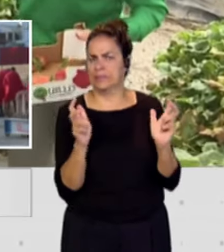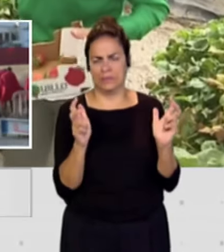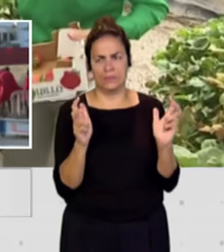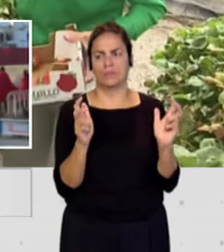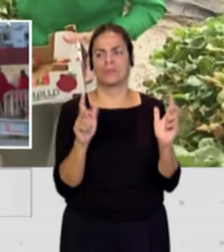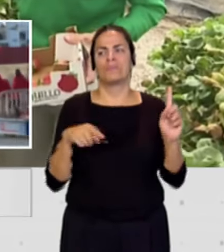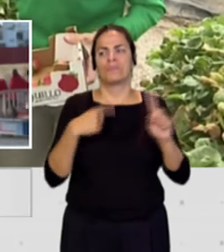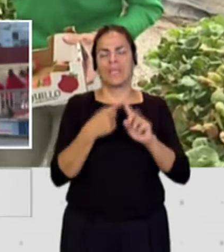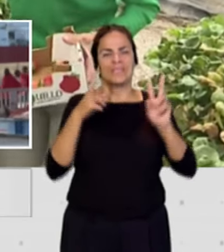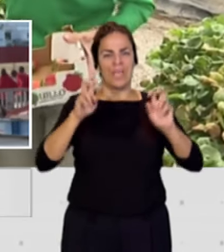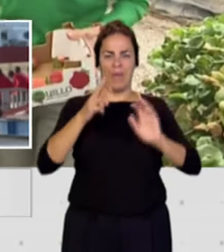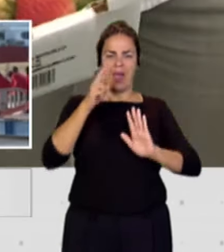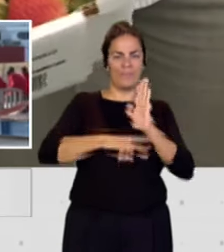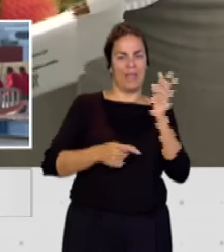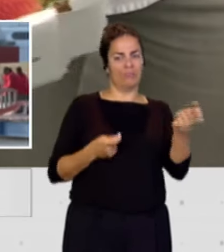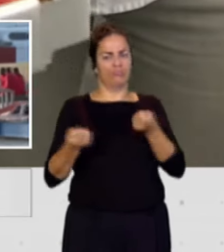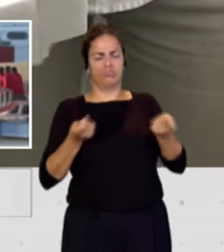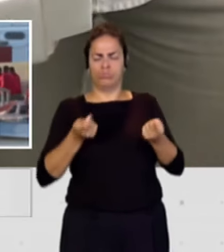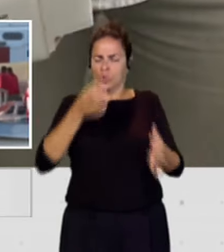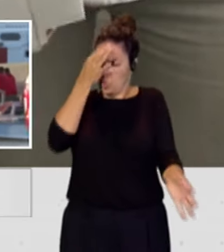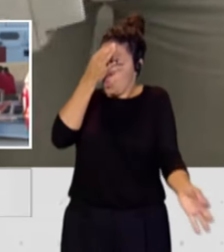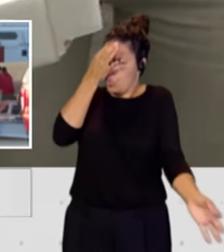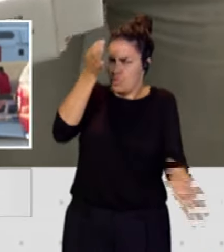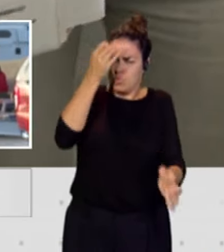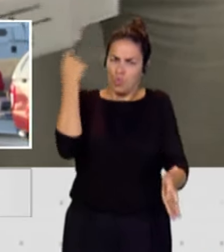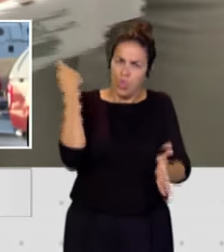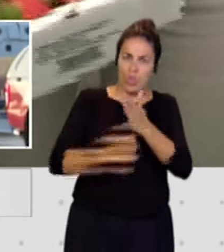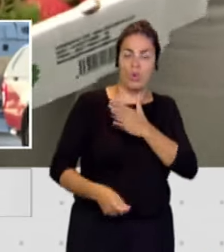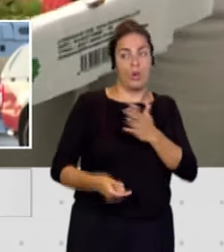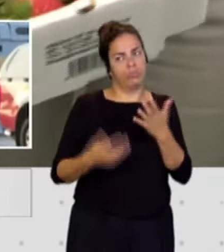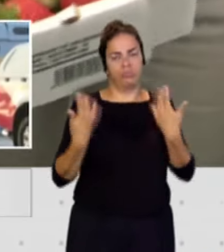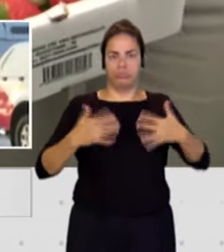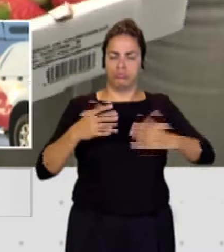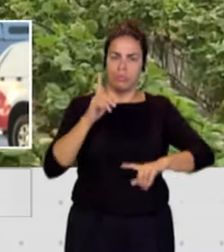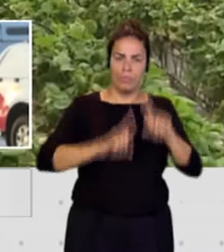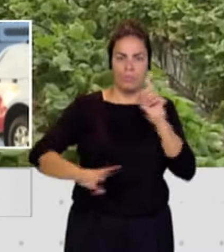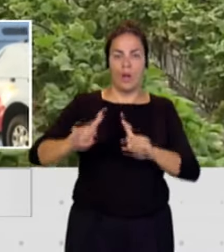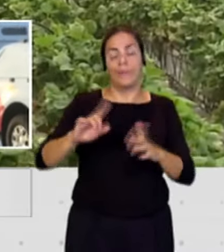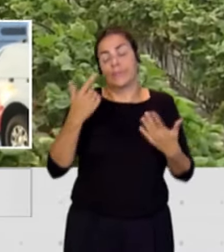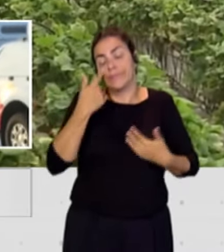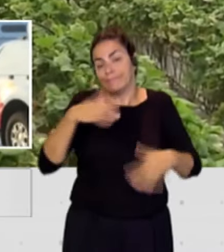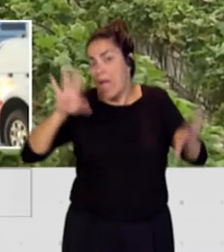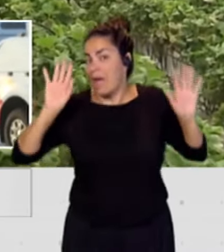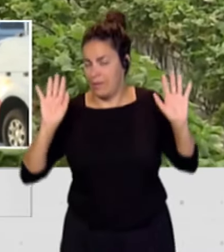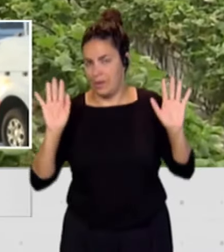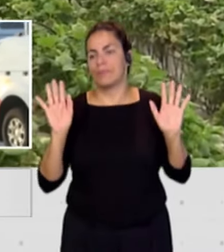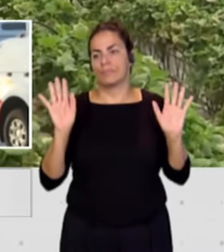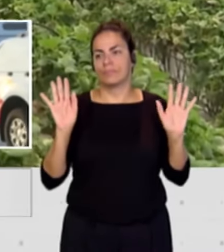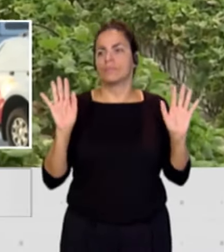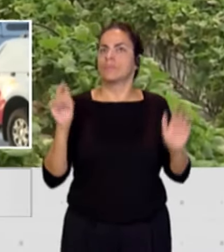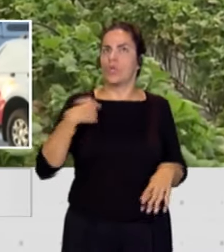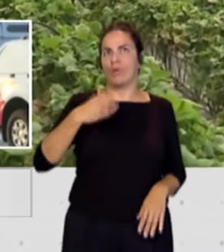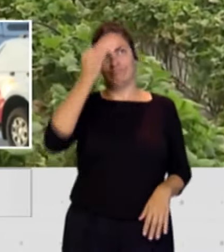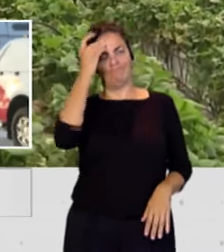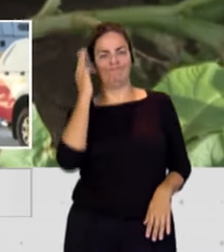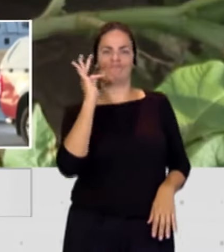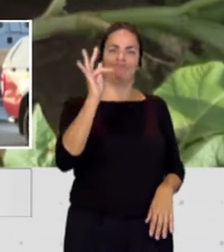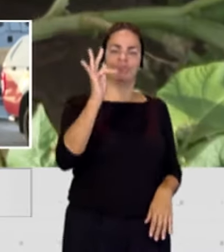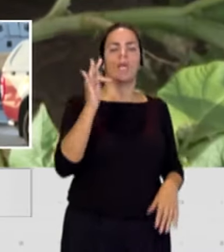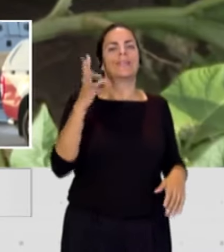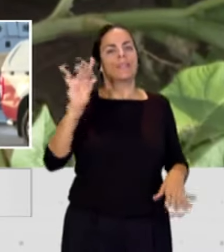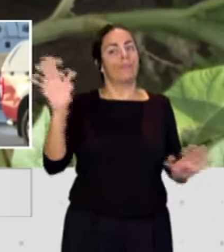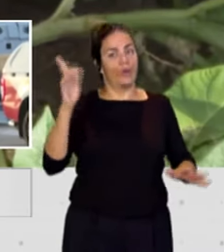con La ultr regulación que nos están sometiendo y y y vamos a ver vamos a ver yo soy optimista pero también hay que